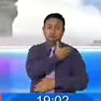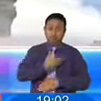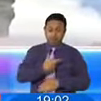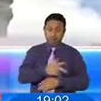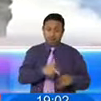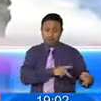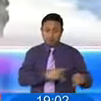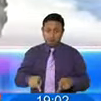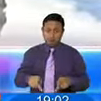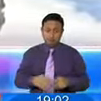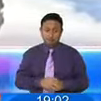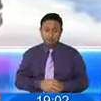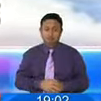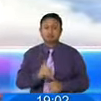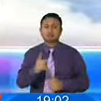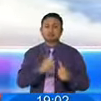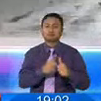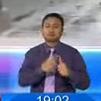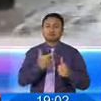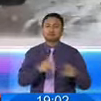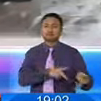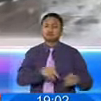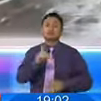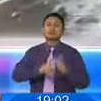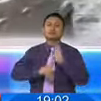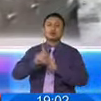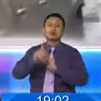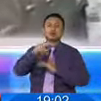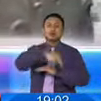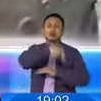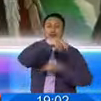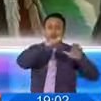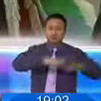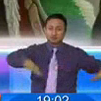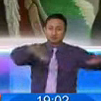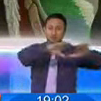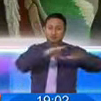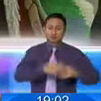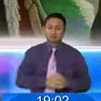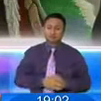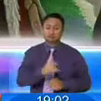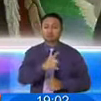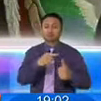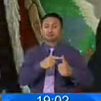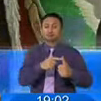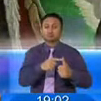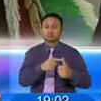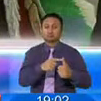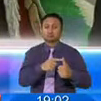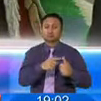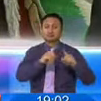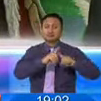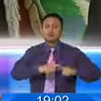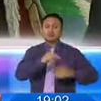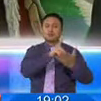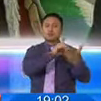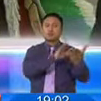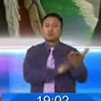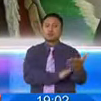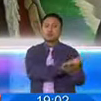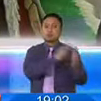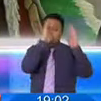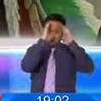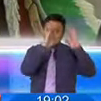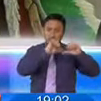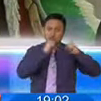de la República. Uno de ellos sería el Plan de Desarrollo para la Frontera Norte, que incluyen diversos proyectos de